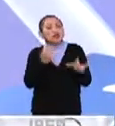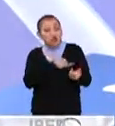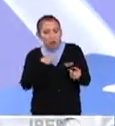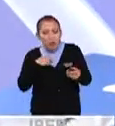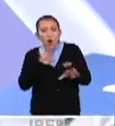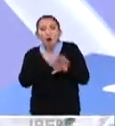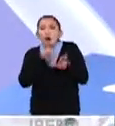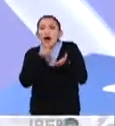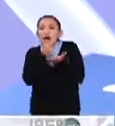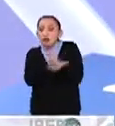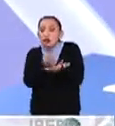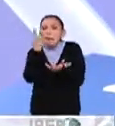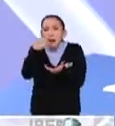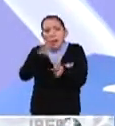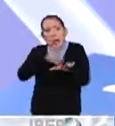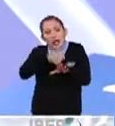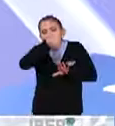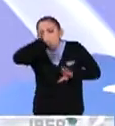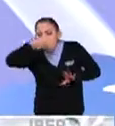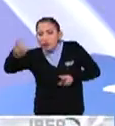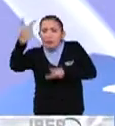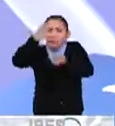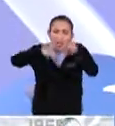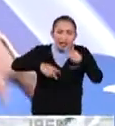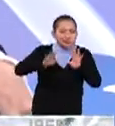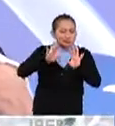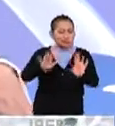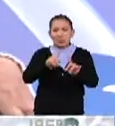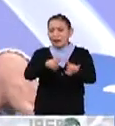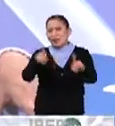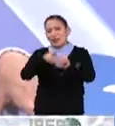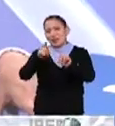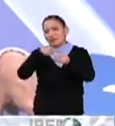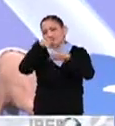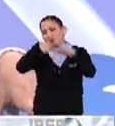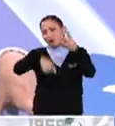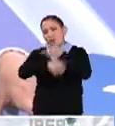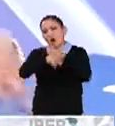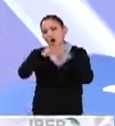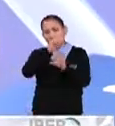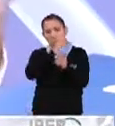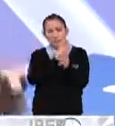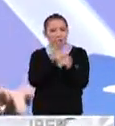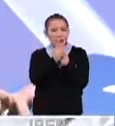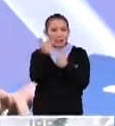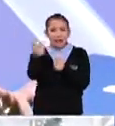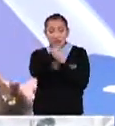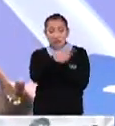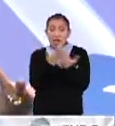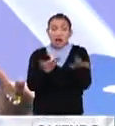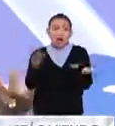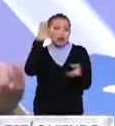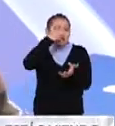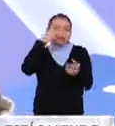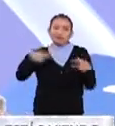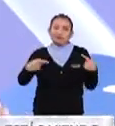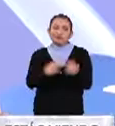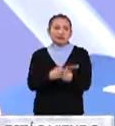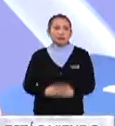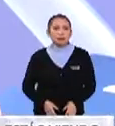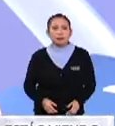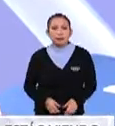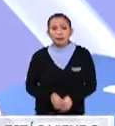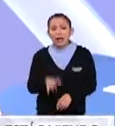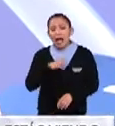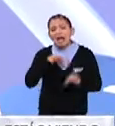compromiso y cómo podían hacer pues más ordenado el tránsito, en fin, diferentes compromisos de todos los países. Se ha dificultado con Trump. Sí hay las